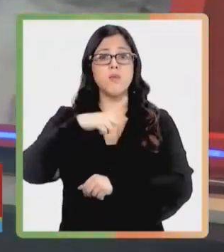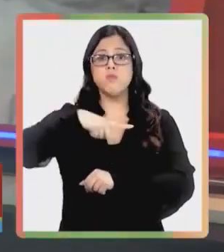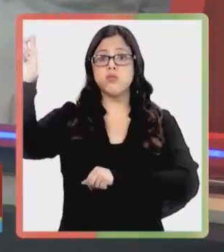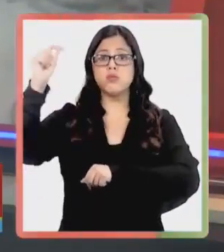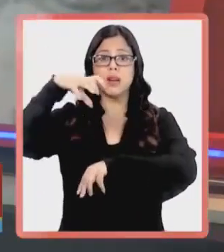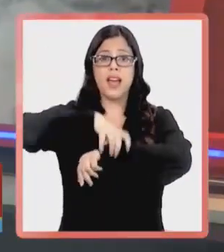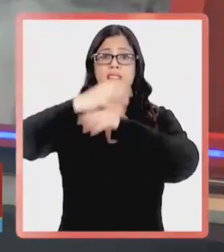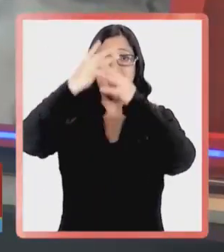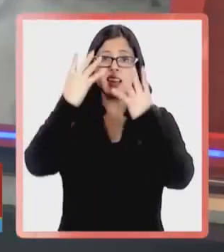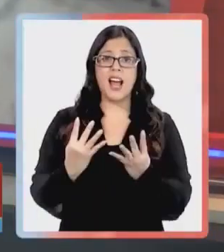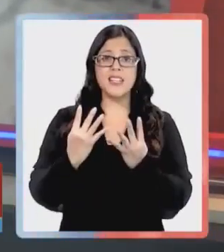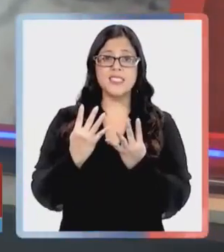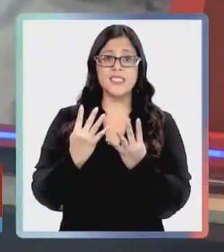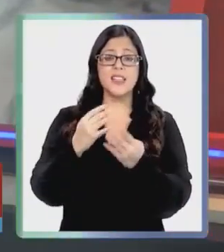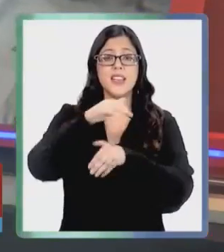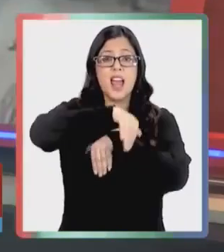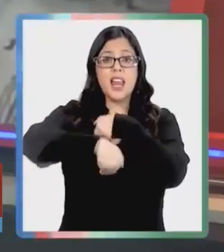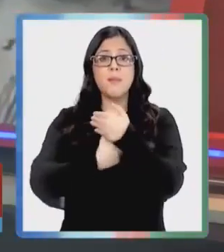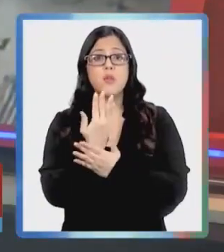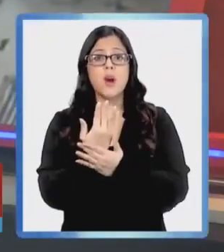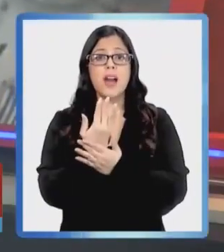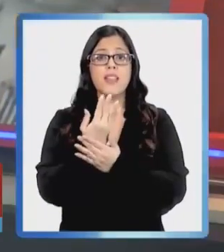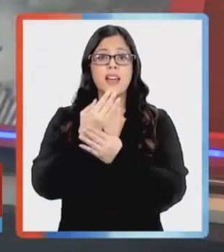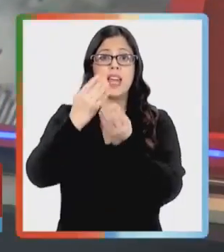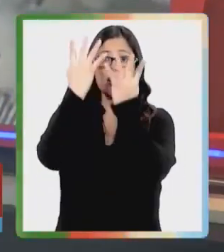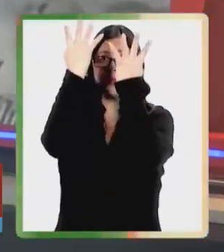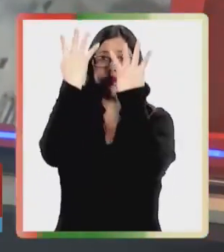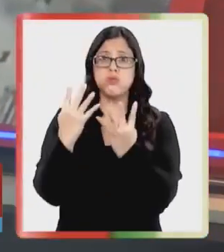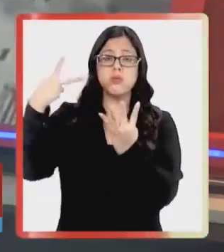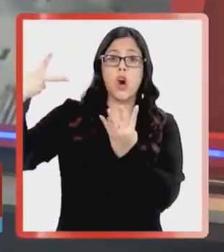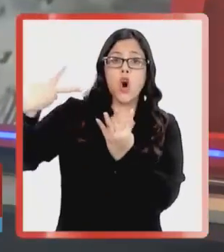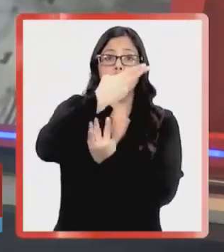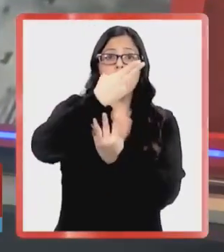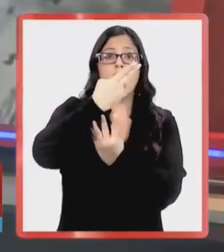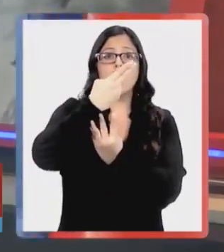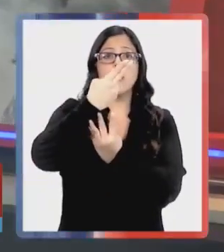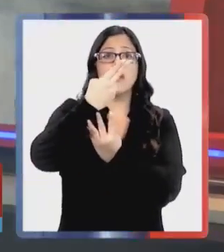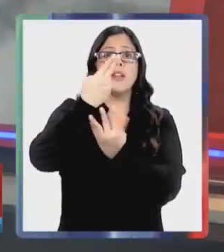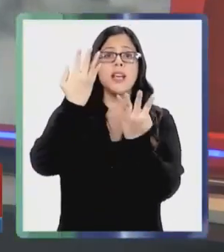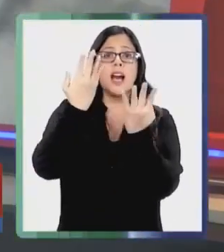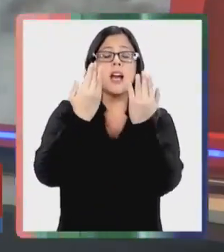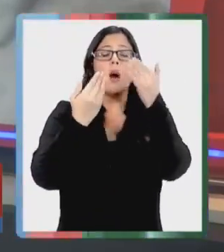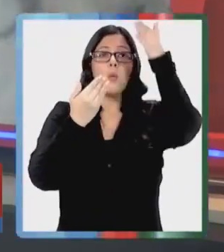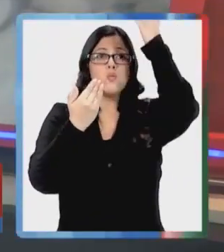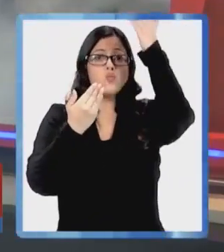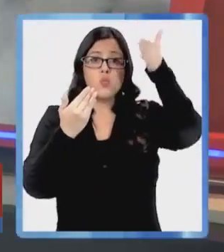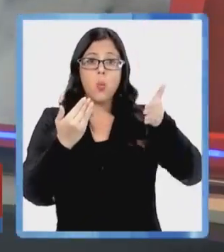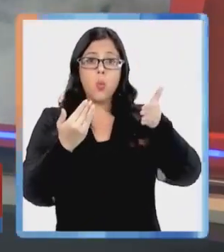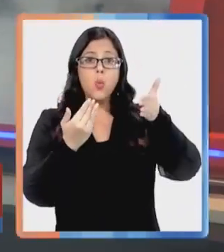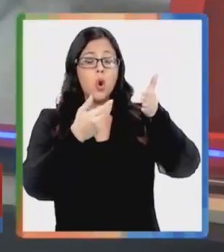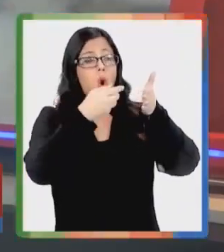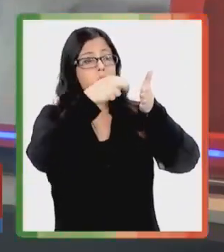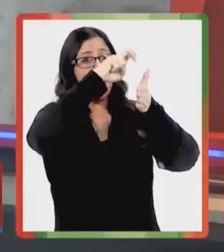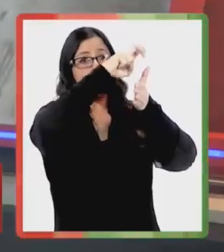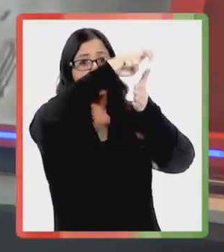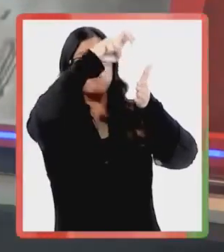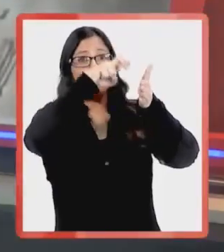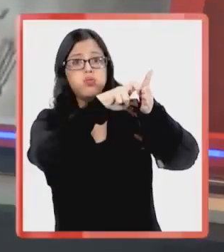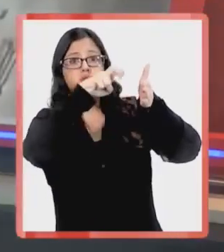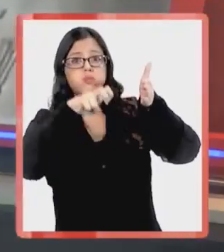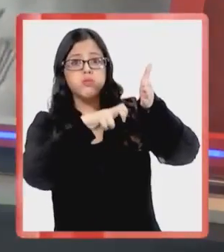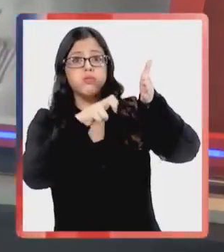de sus celdas y bajaron por el muro perimetral utilizando las telas de sus sábanas como cuerdas carabineros ya activó el operativo de